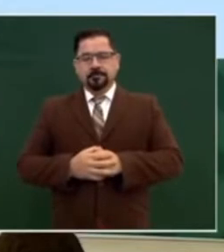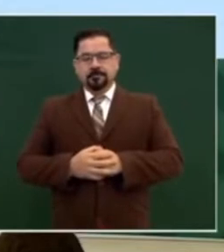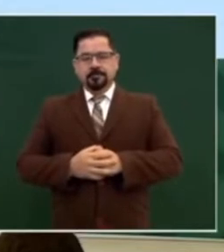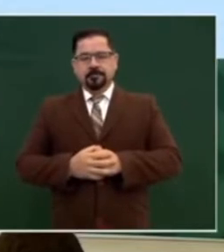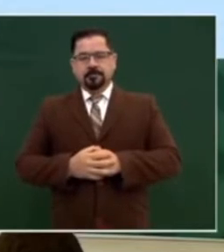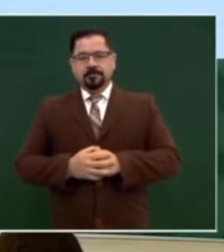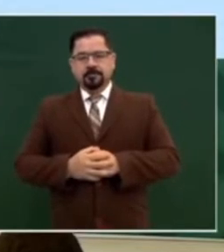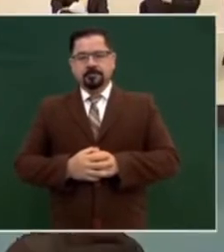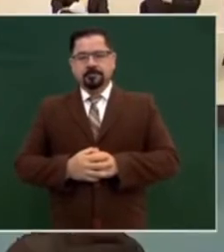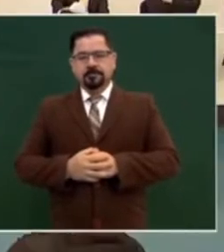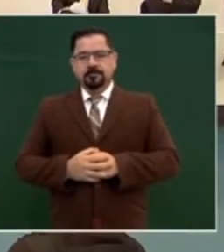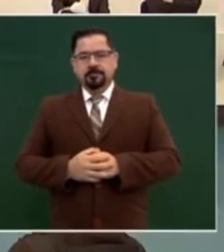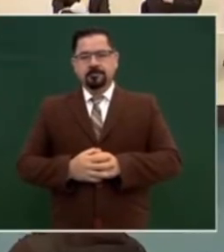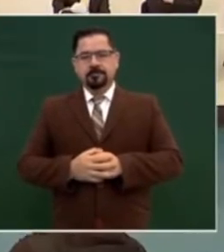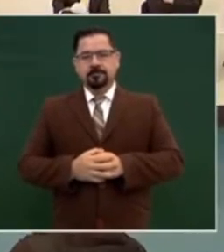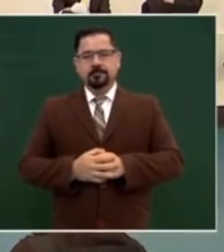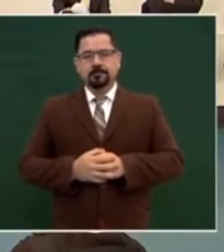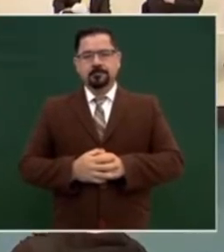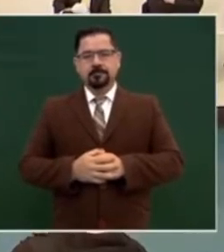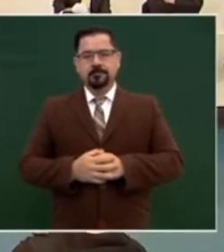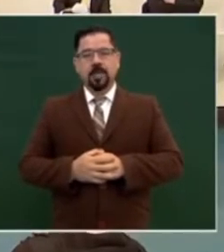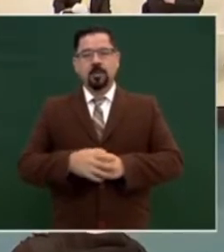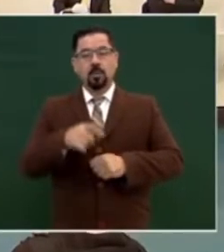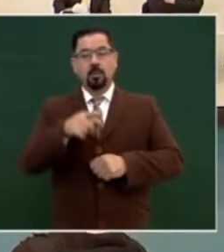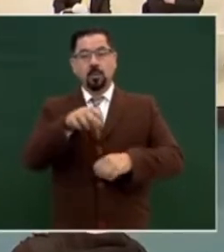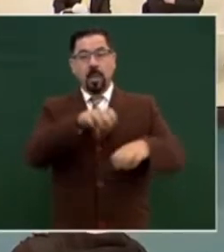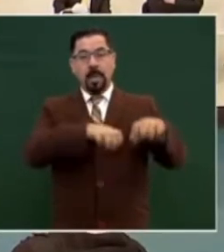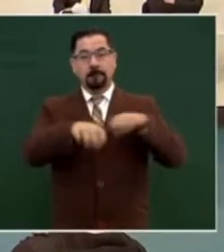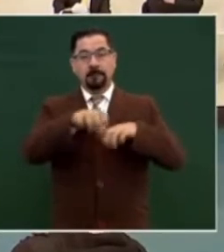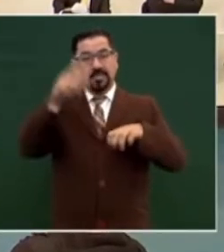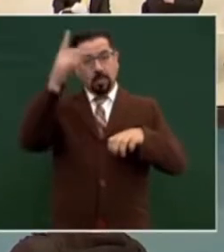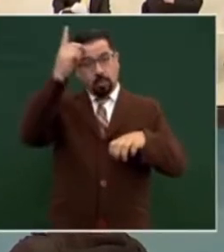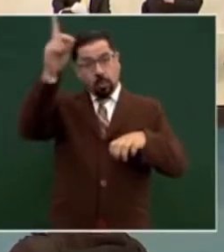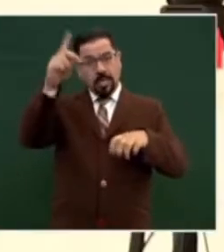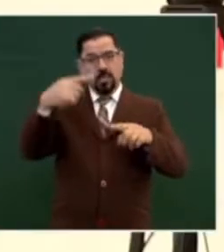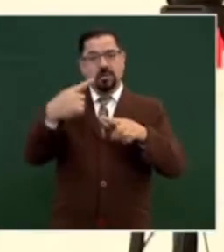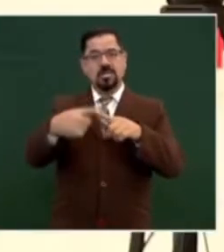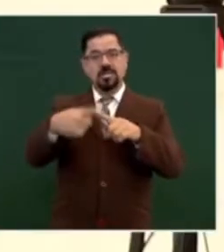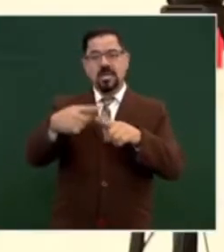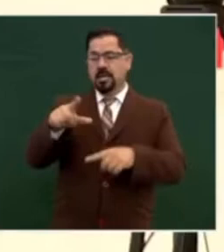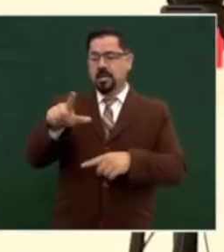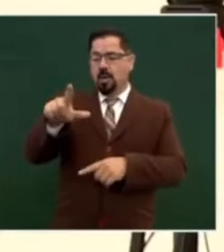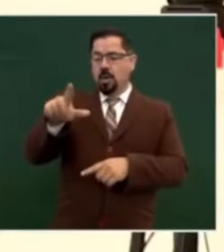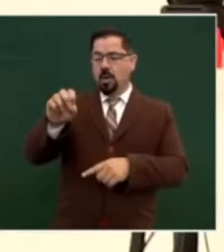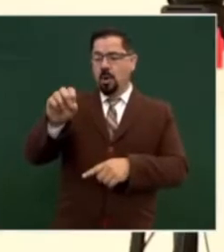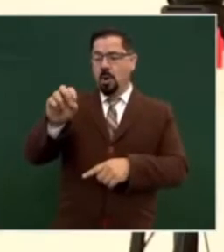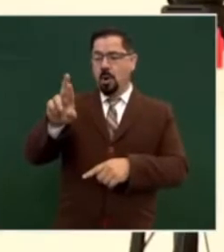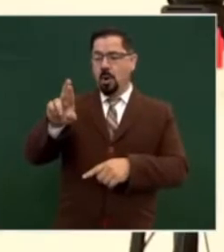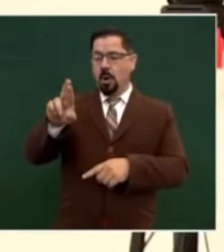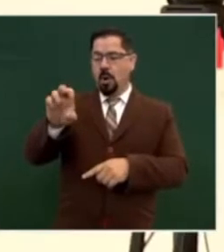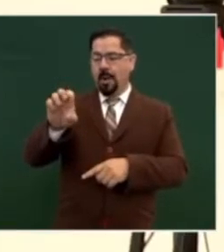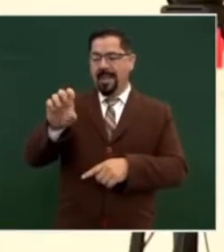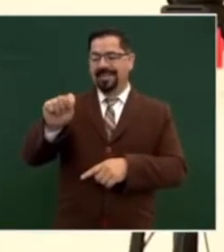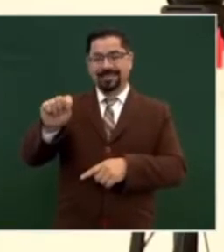la empresa que tiene lo que se llama la nota es la nota